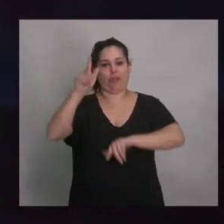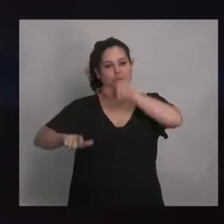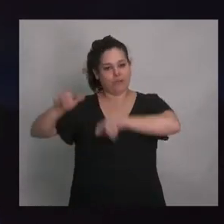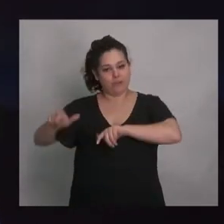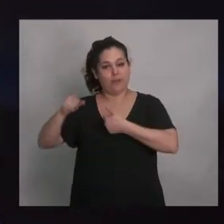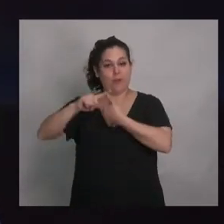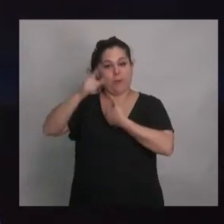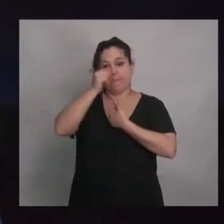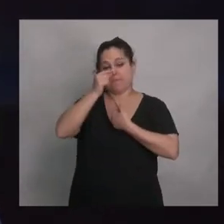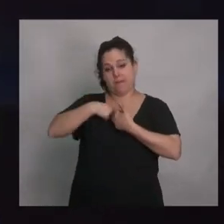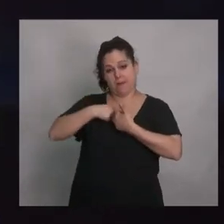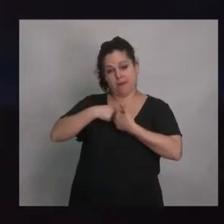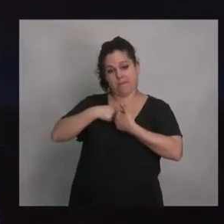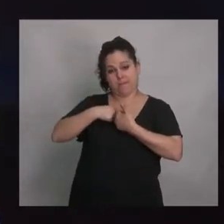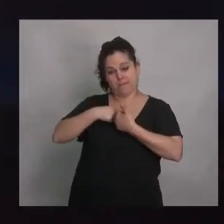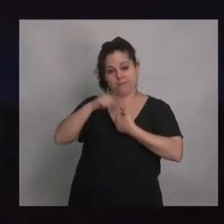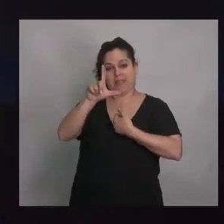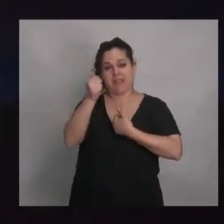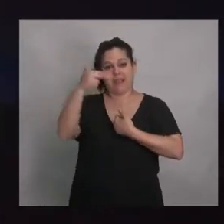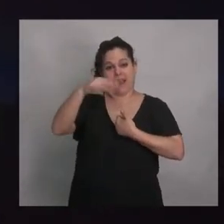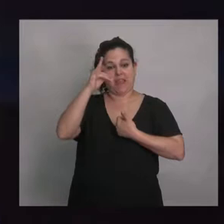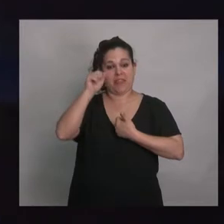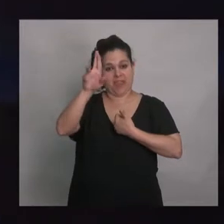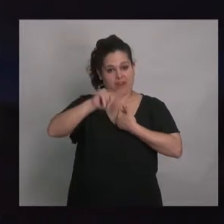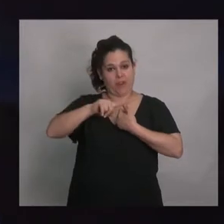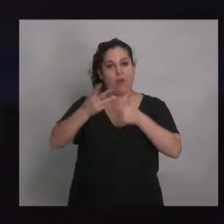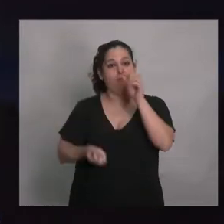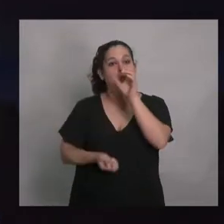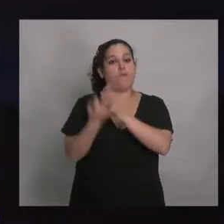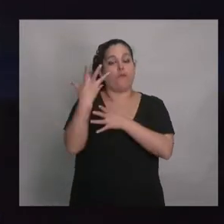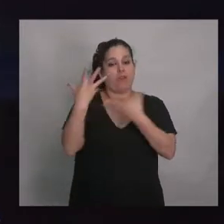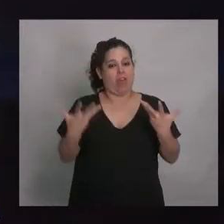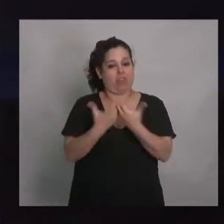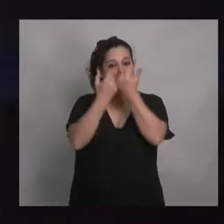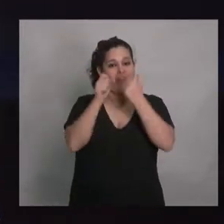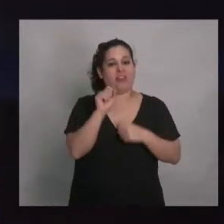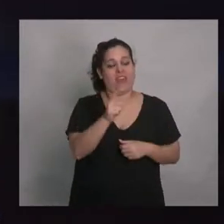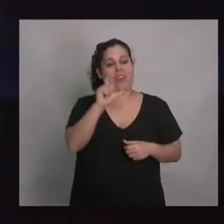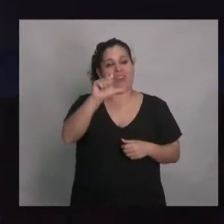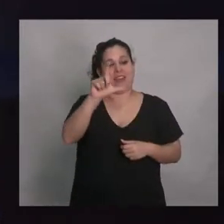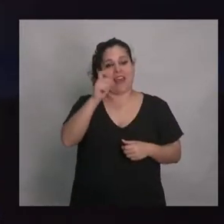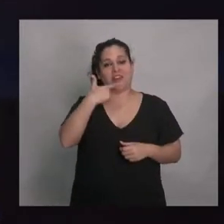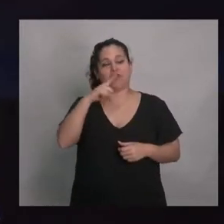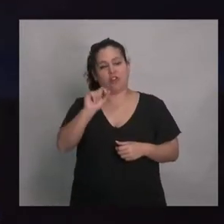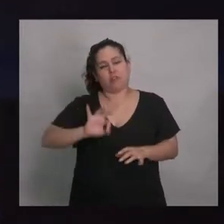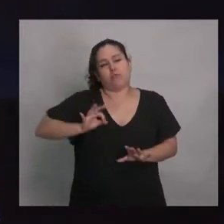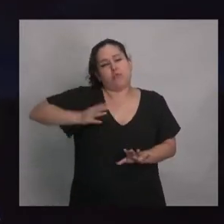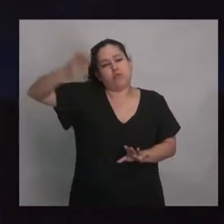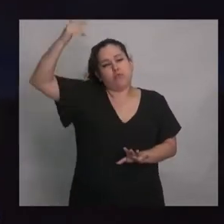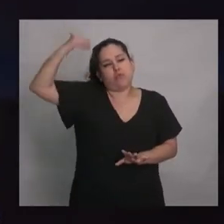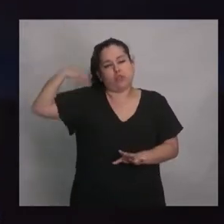una mi padre luis landero que fue uno de los fundadores de clacso hace muchos años